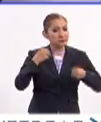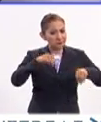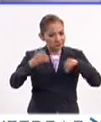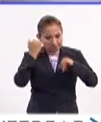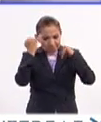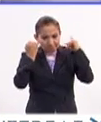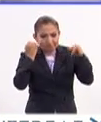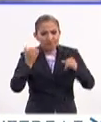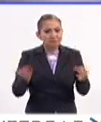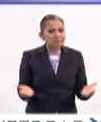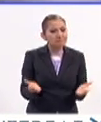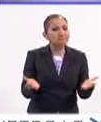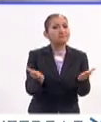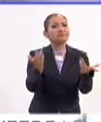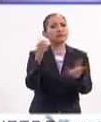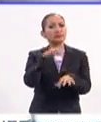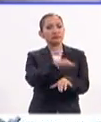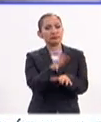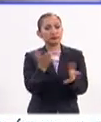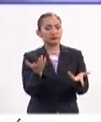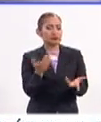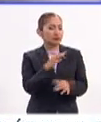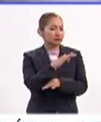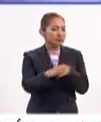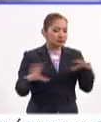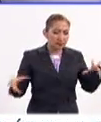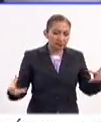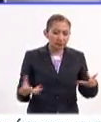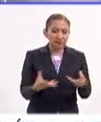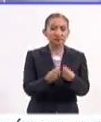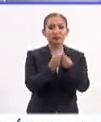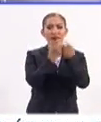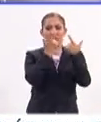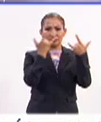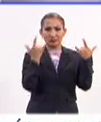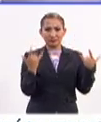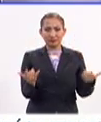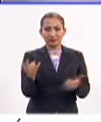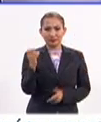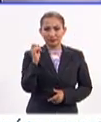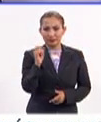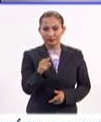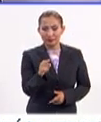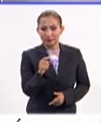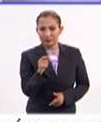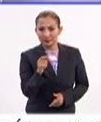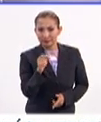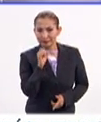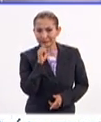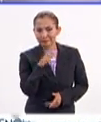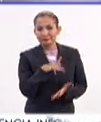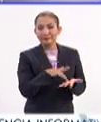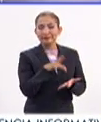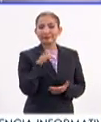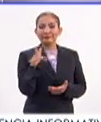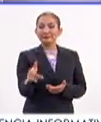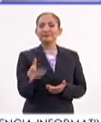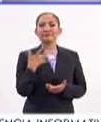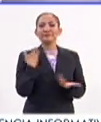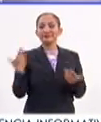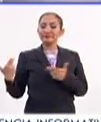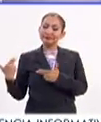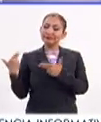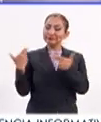proactivos precisamente en cuanto a la visión. Todo esto, toda esta historia, precisamente ha sido también gracias a